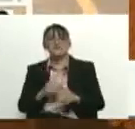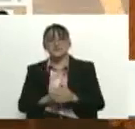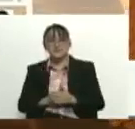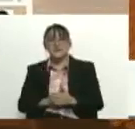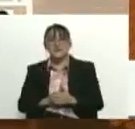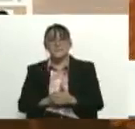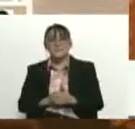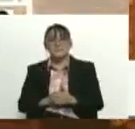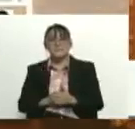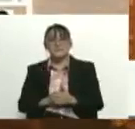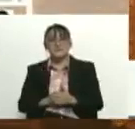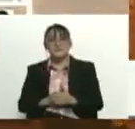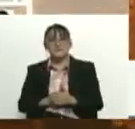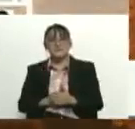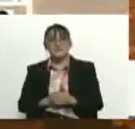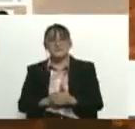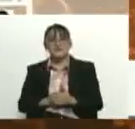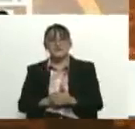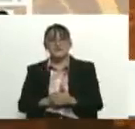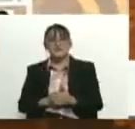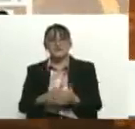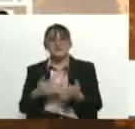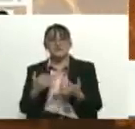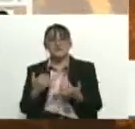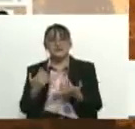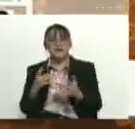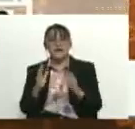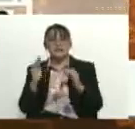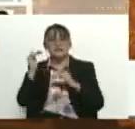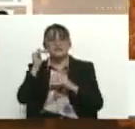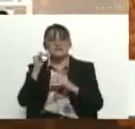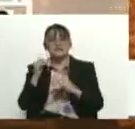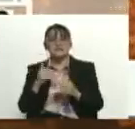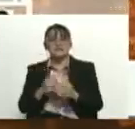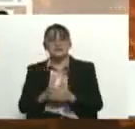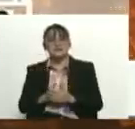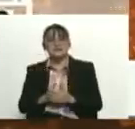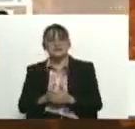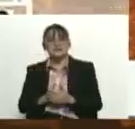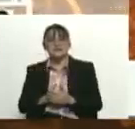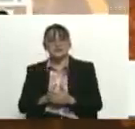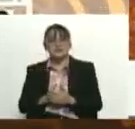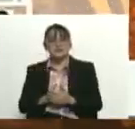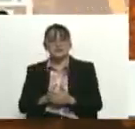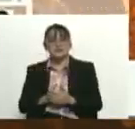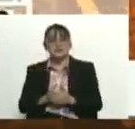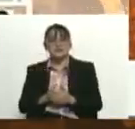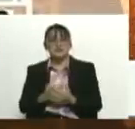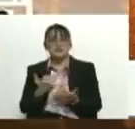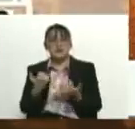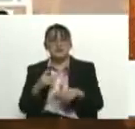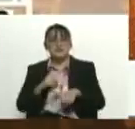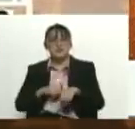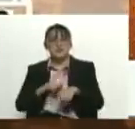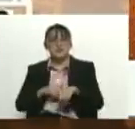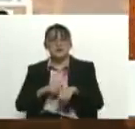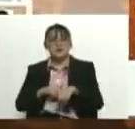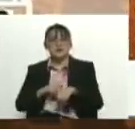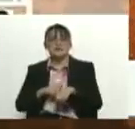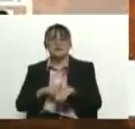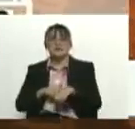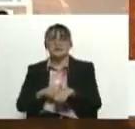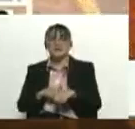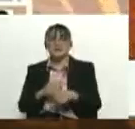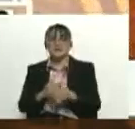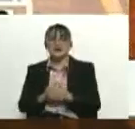Nos exige nos demanda el presidente Nicolás Maduro es la atención a esta familia y que ellos puedan superar este momento de dificultad